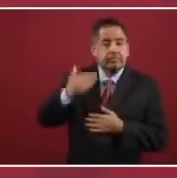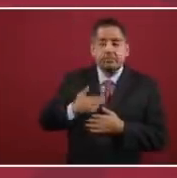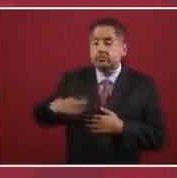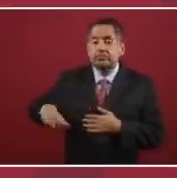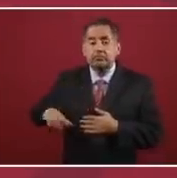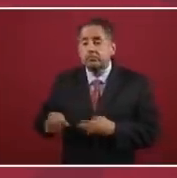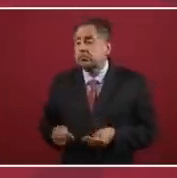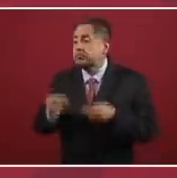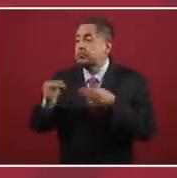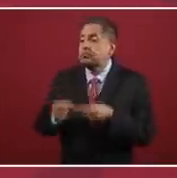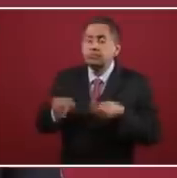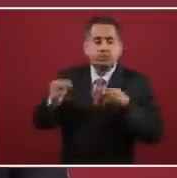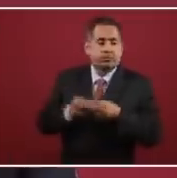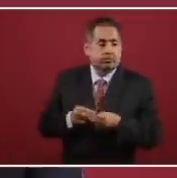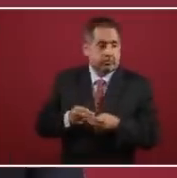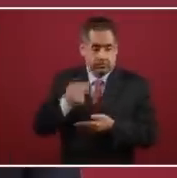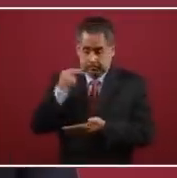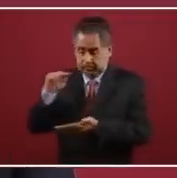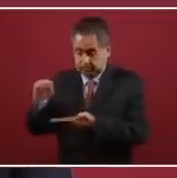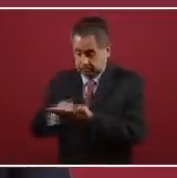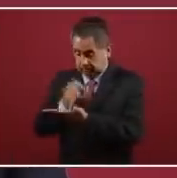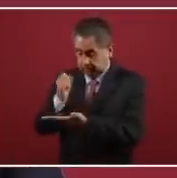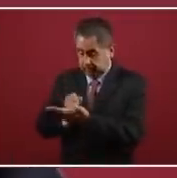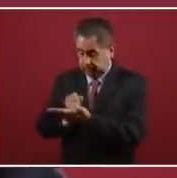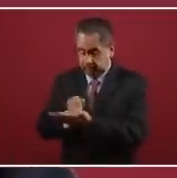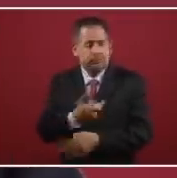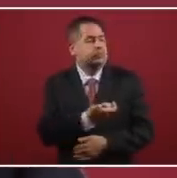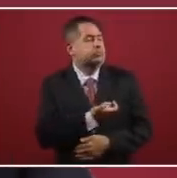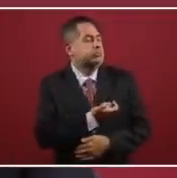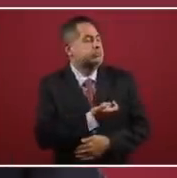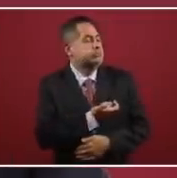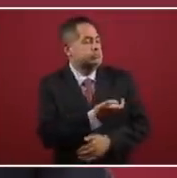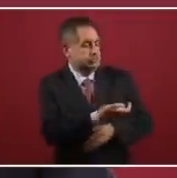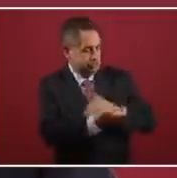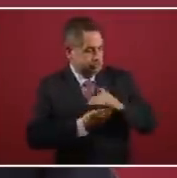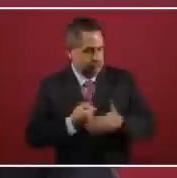negocios, business, corrupción.